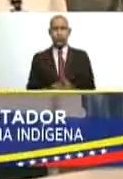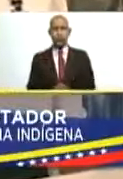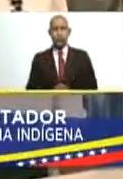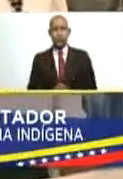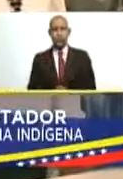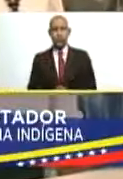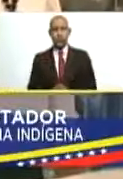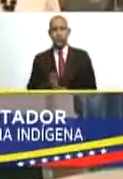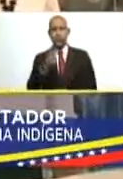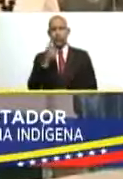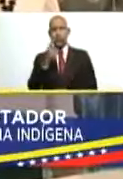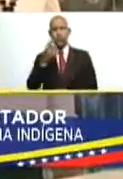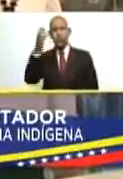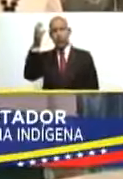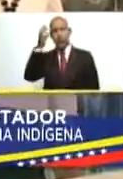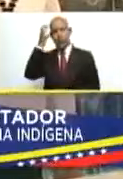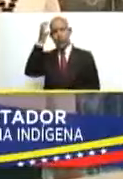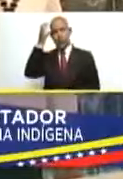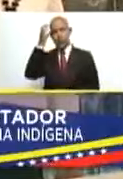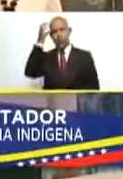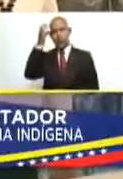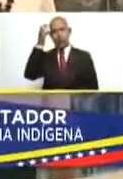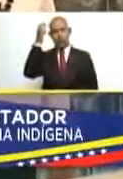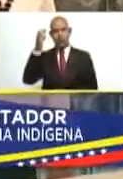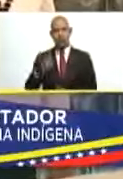una conciencia